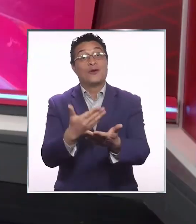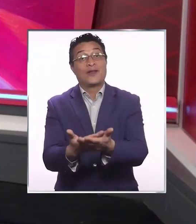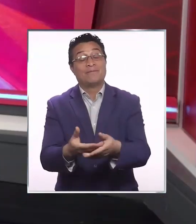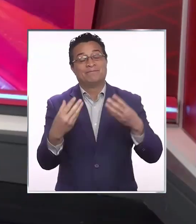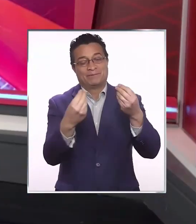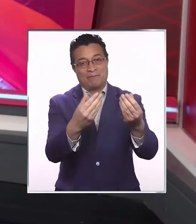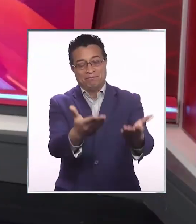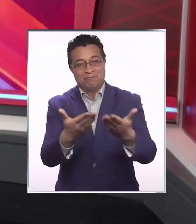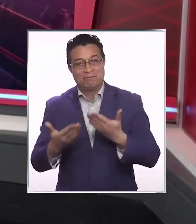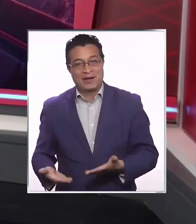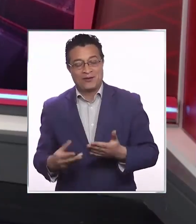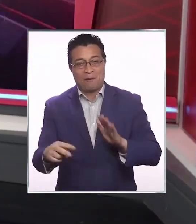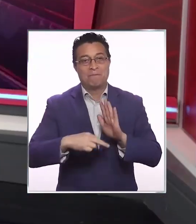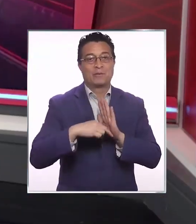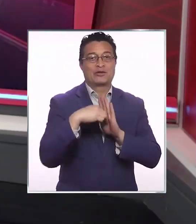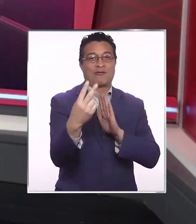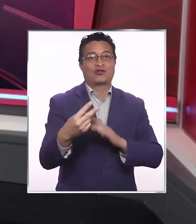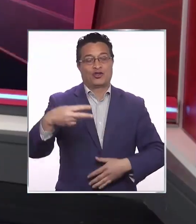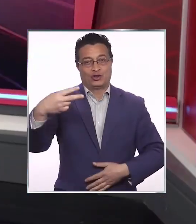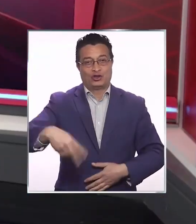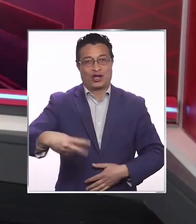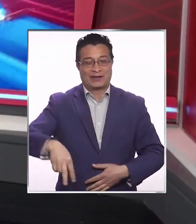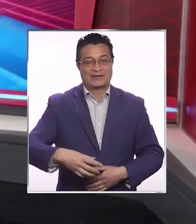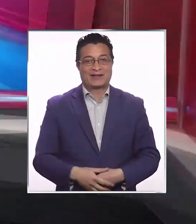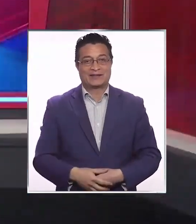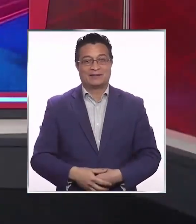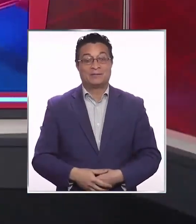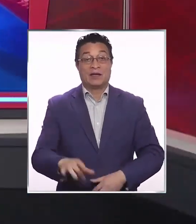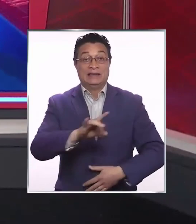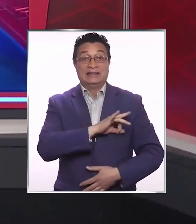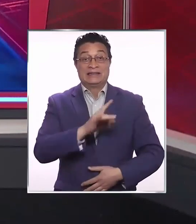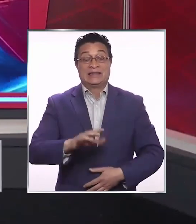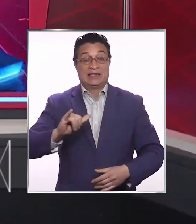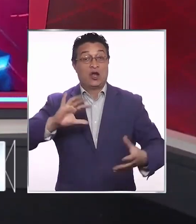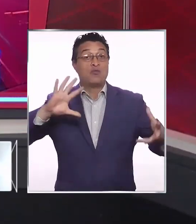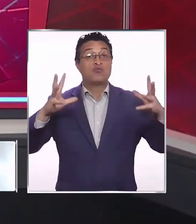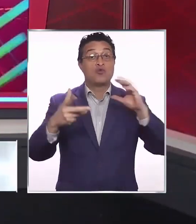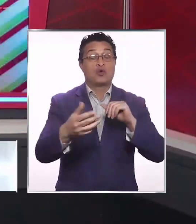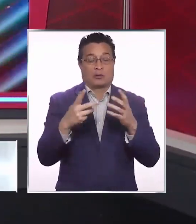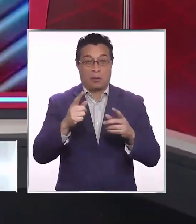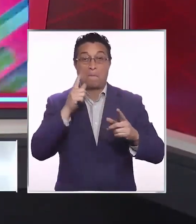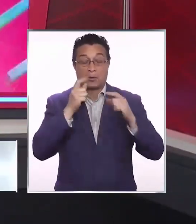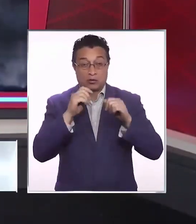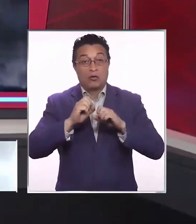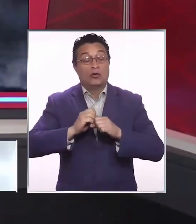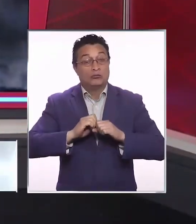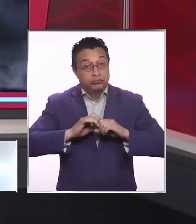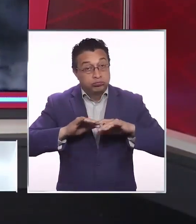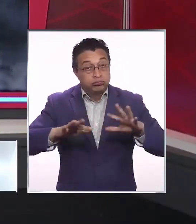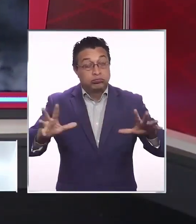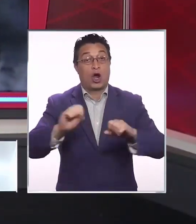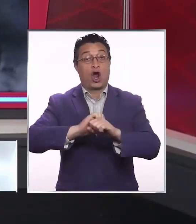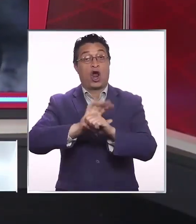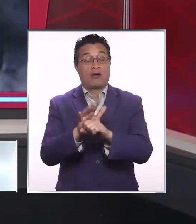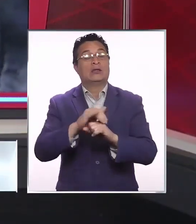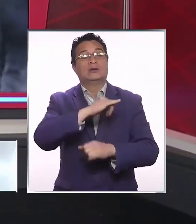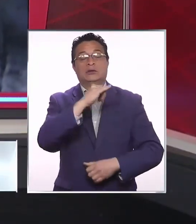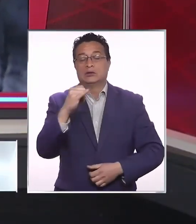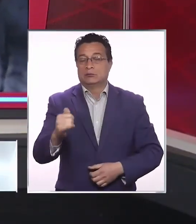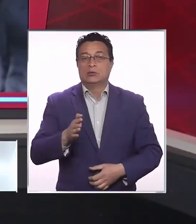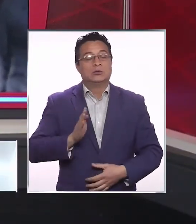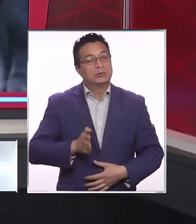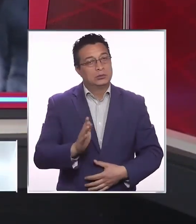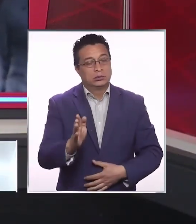¿Qué tal? ¿Cómo están? Les damos la bienvenida a Portavoz Noticias. En Chile y el mundo, el riesgo de rebrotes de coronavirus está